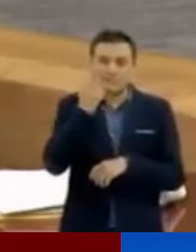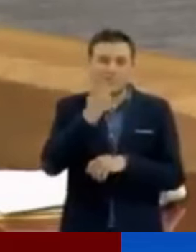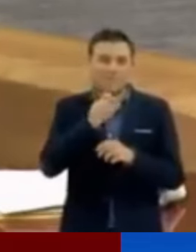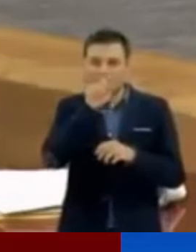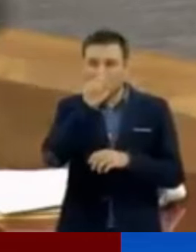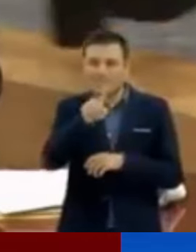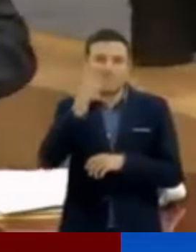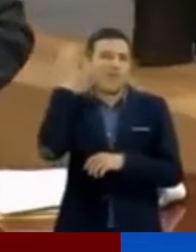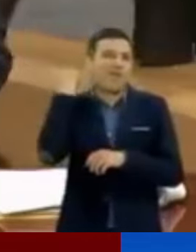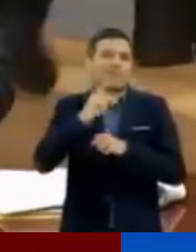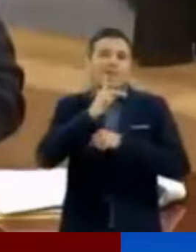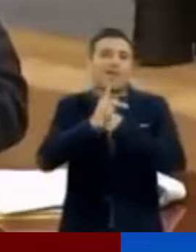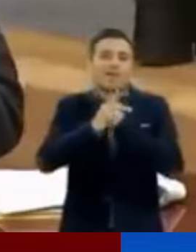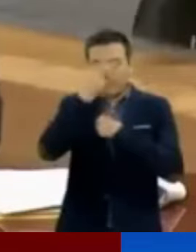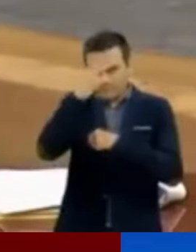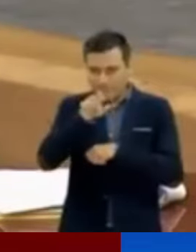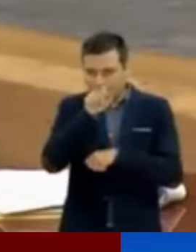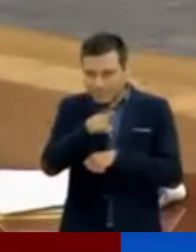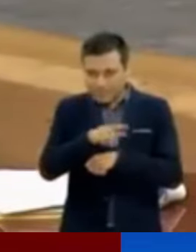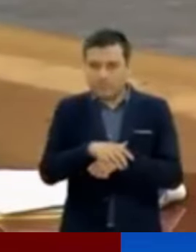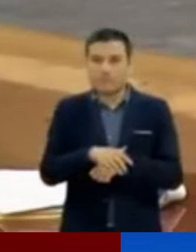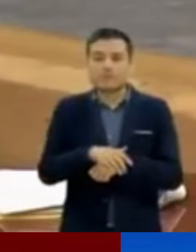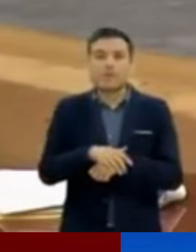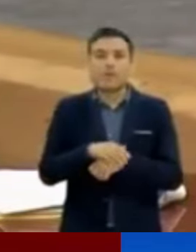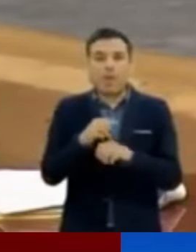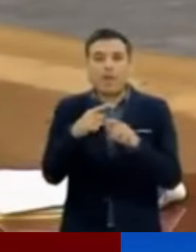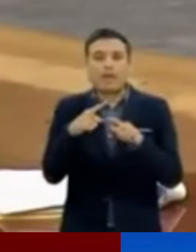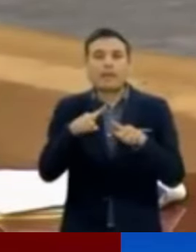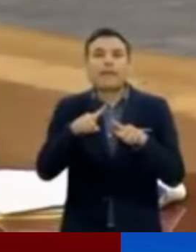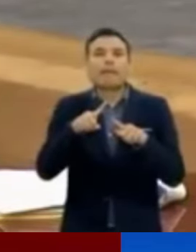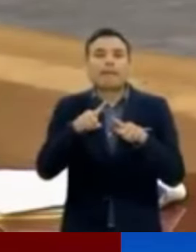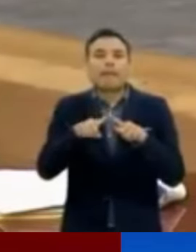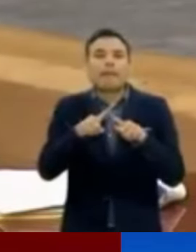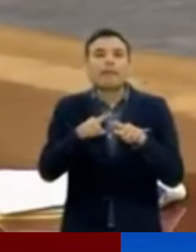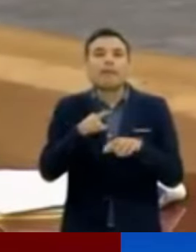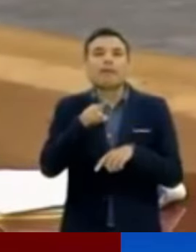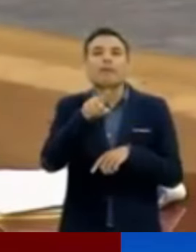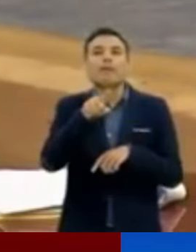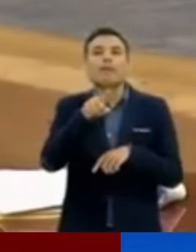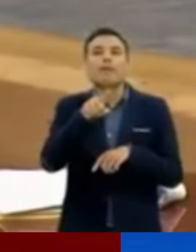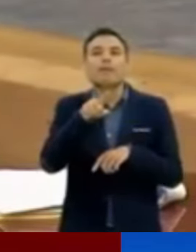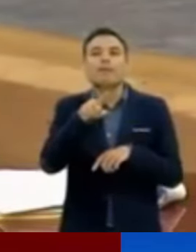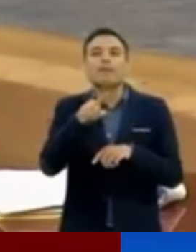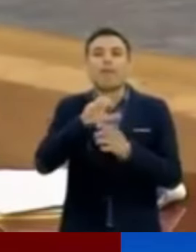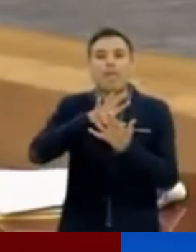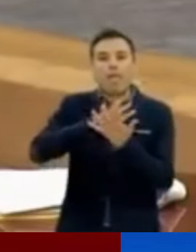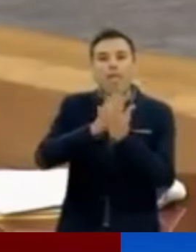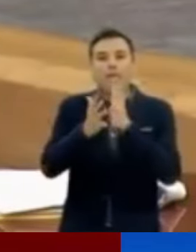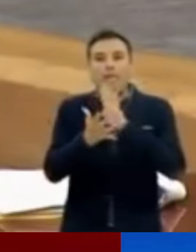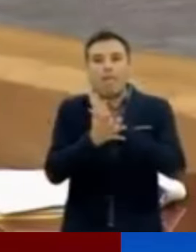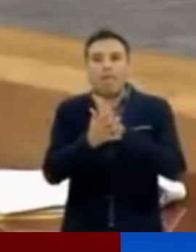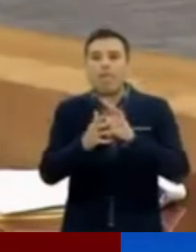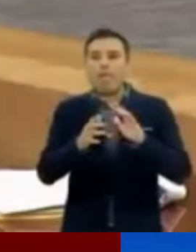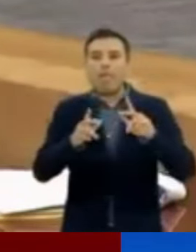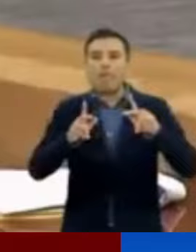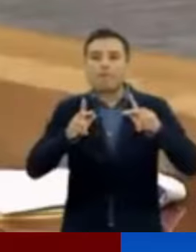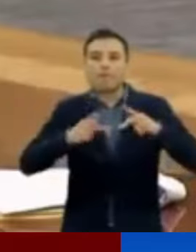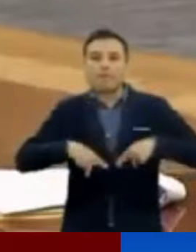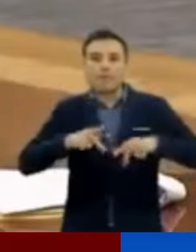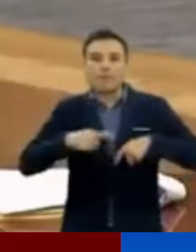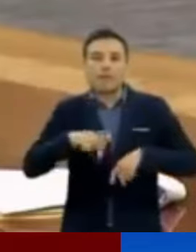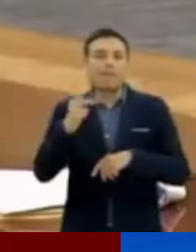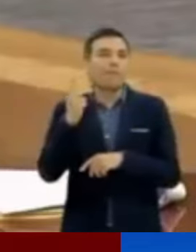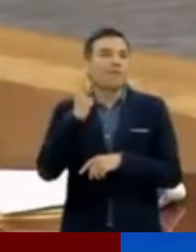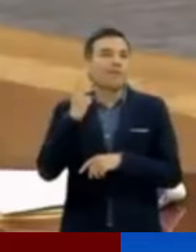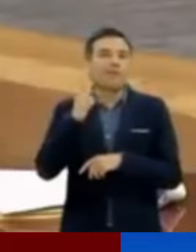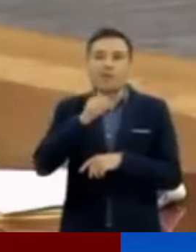han montado esas alianzas con los impresentables de la vieja política, de los